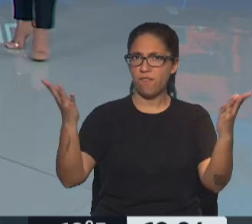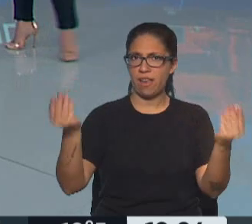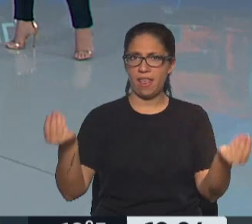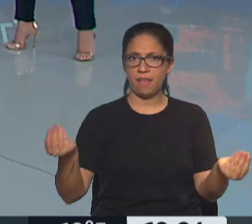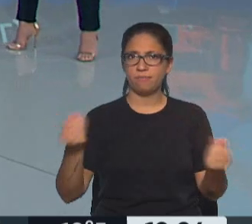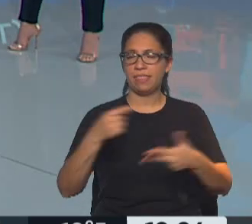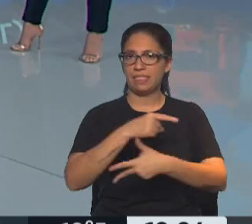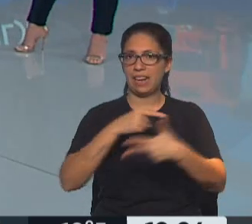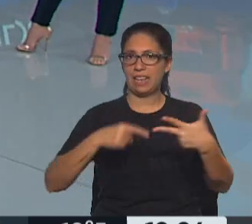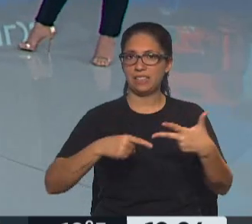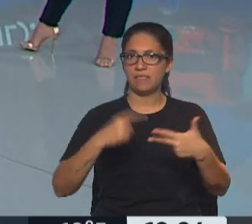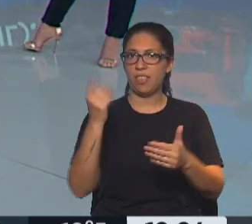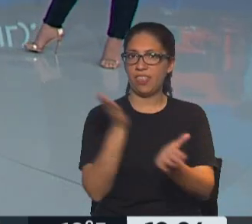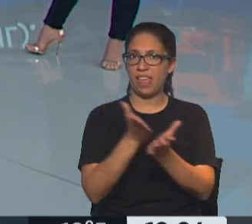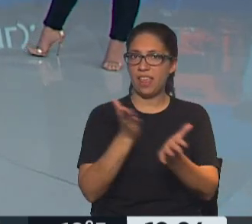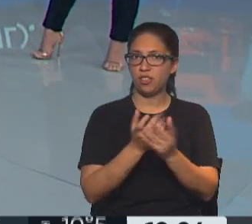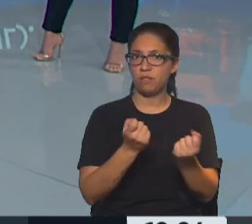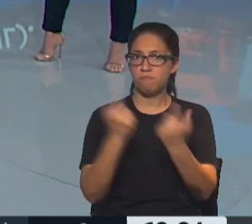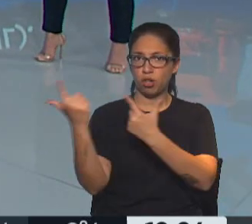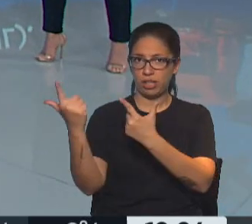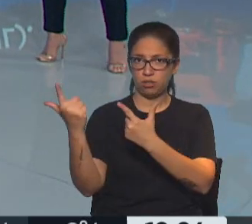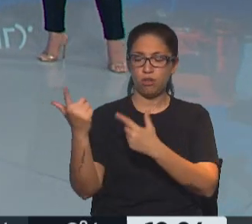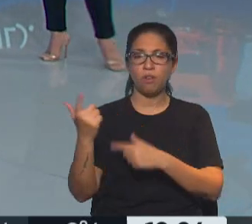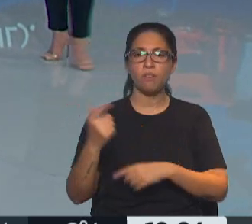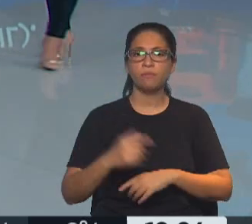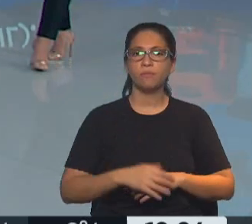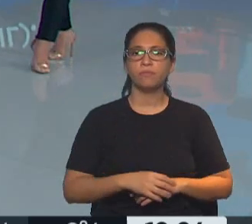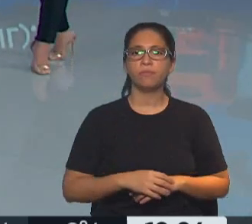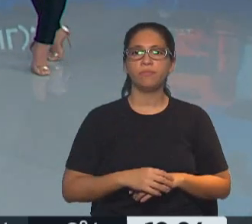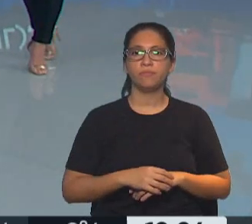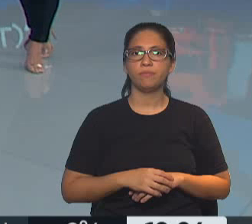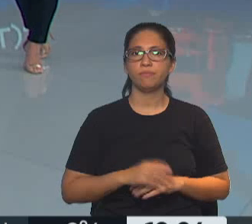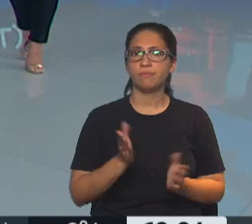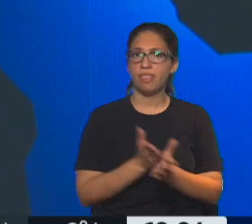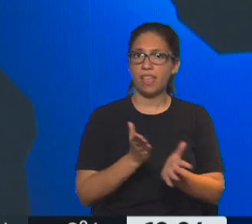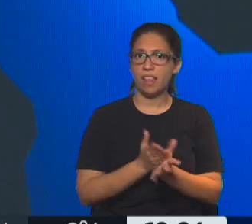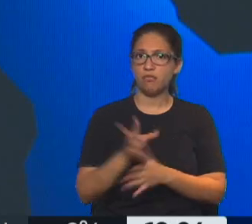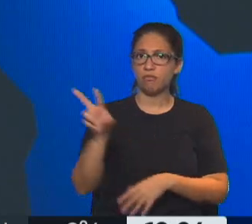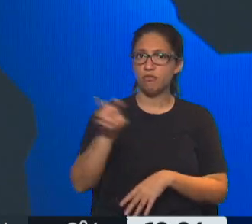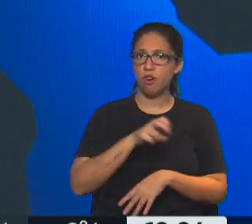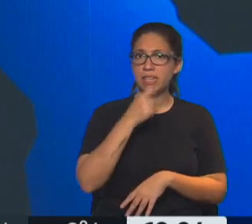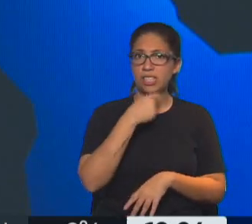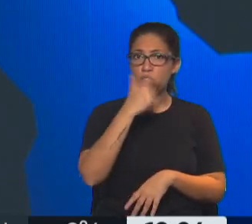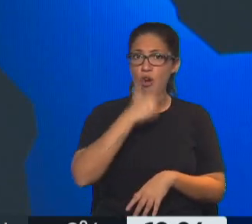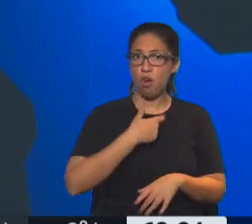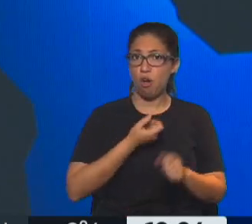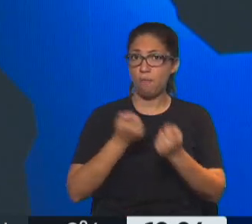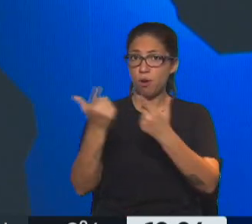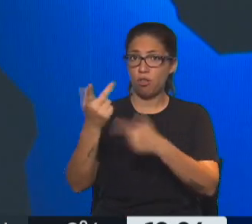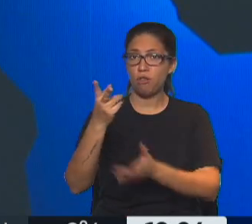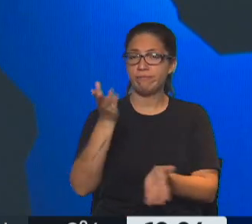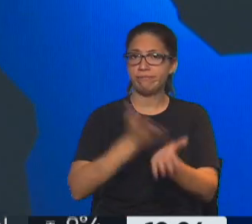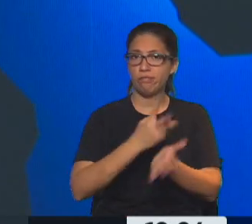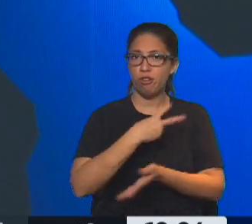principio 3. Una son los derechos de exportación. ¿Qué son los derechos de exportación? Un derecho que se cobra a quien exporta para